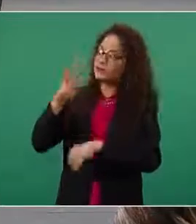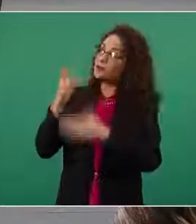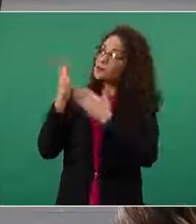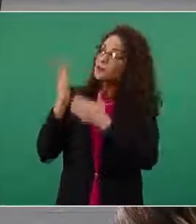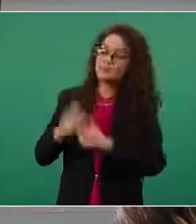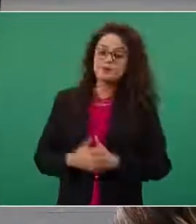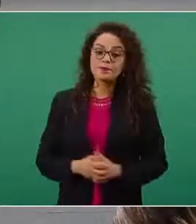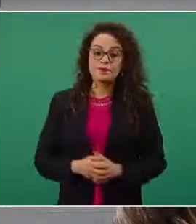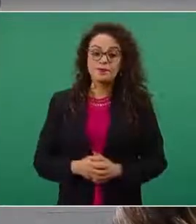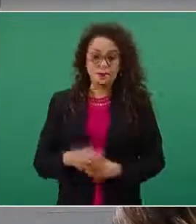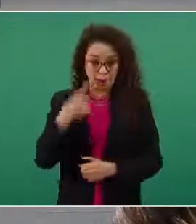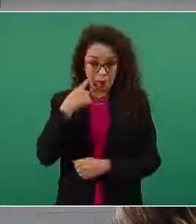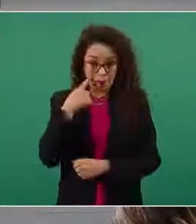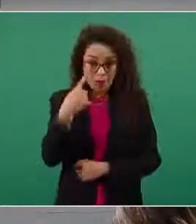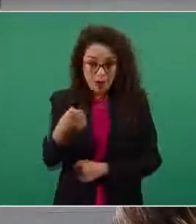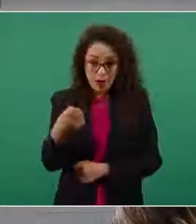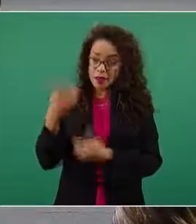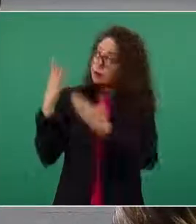Miren.